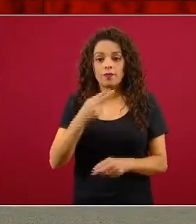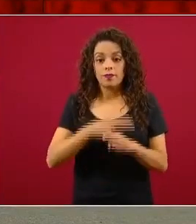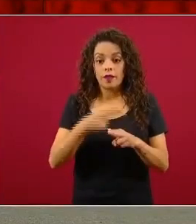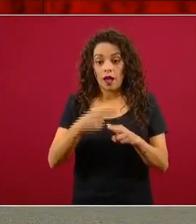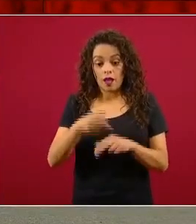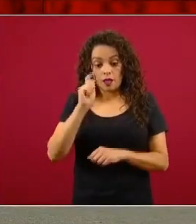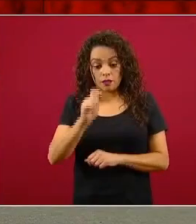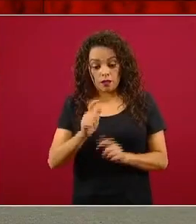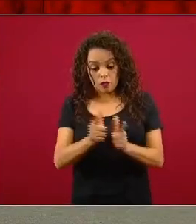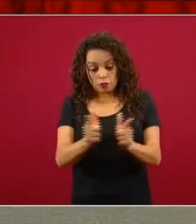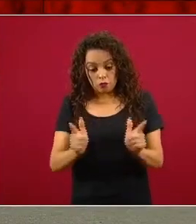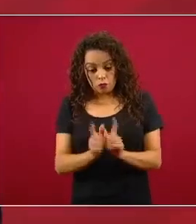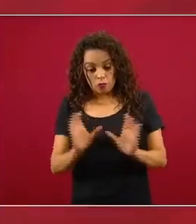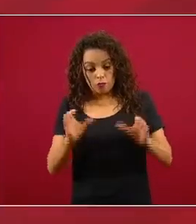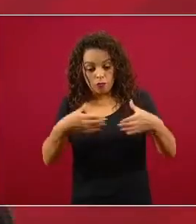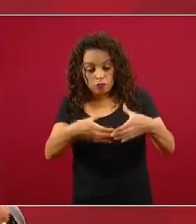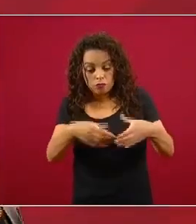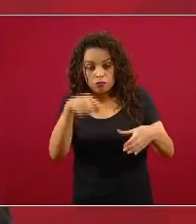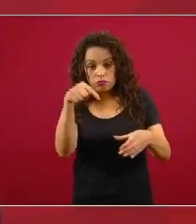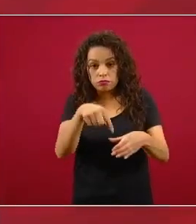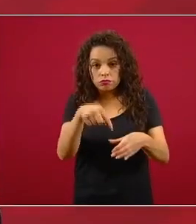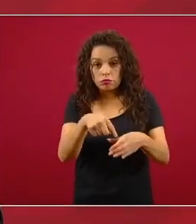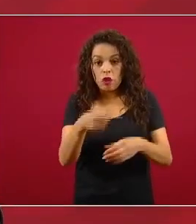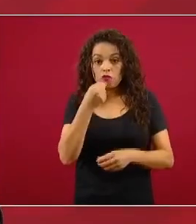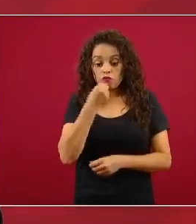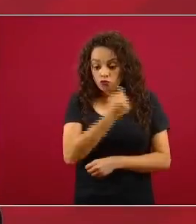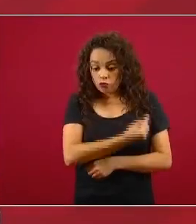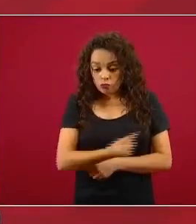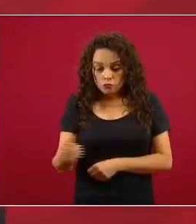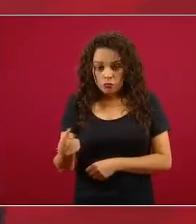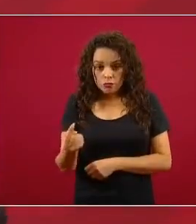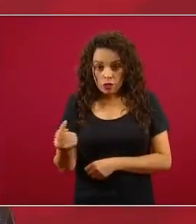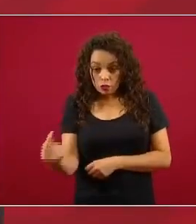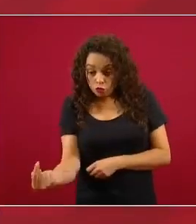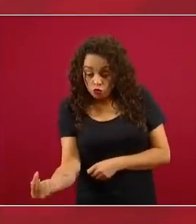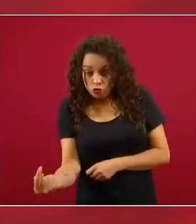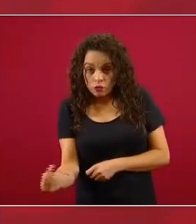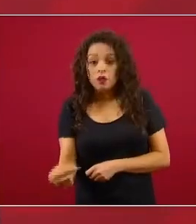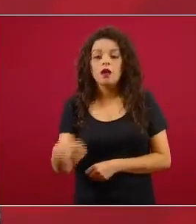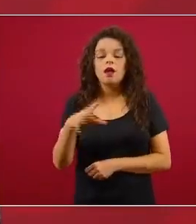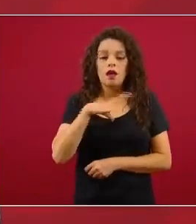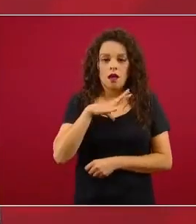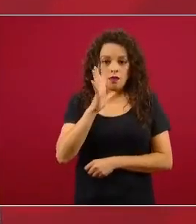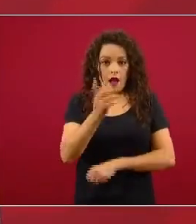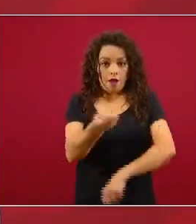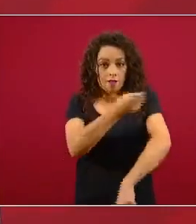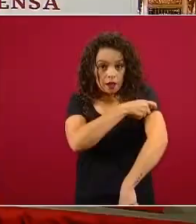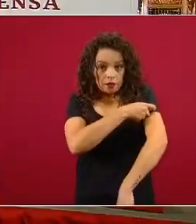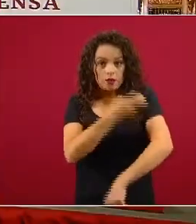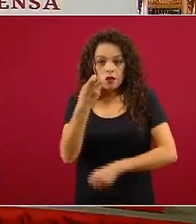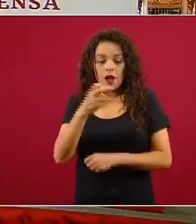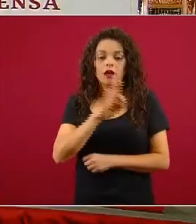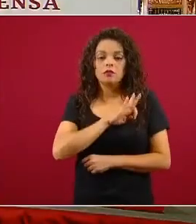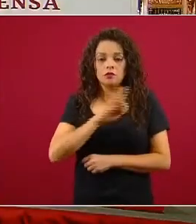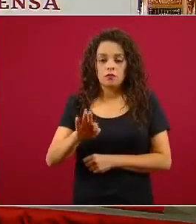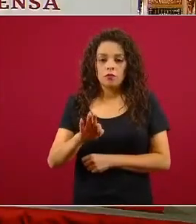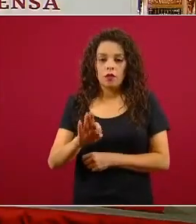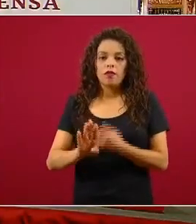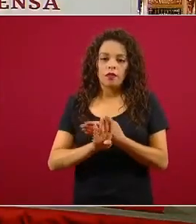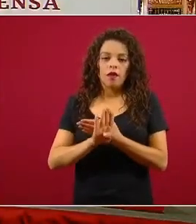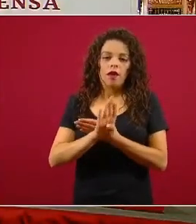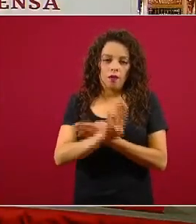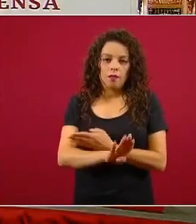poblacional de mujeres que desde niñas fueron vacunadas y tengamos la posibilidad de que haya una transmisión mínima